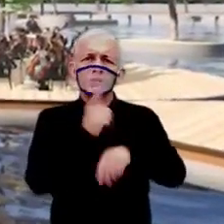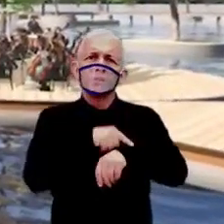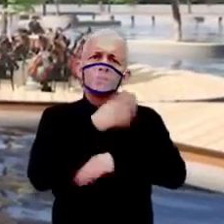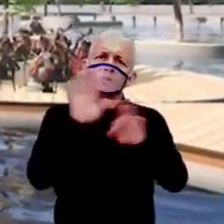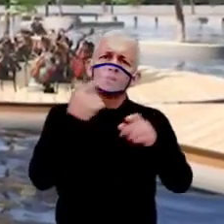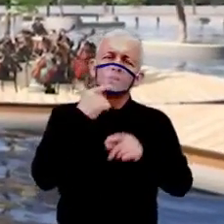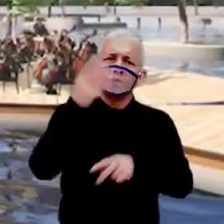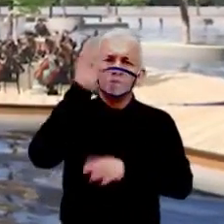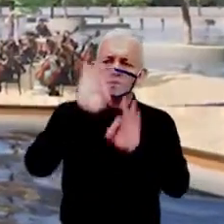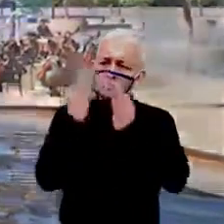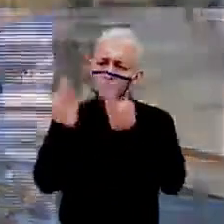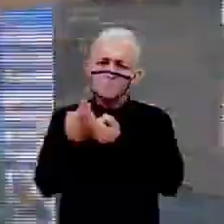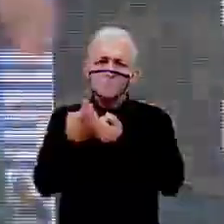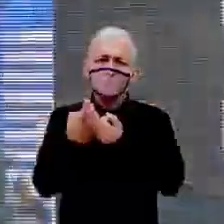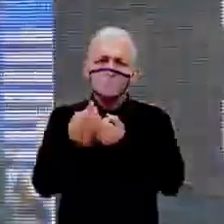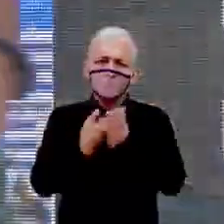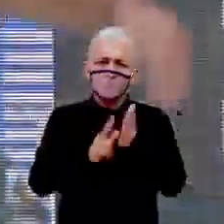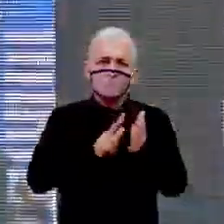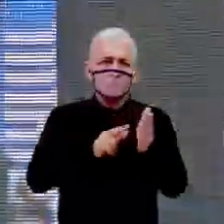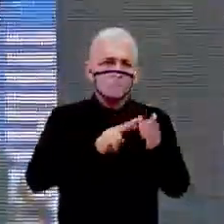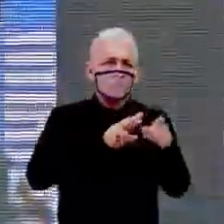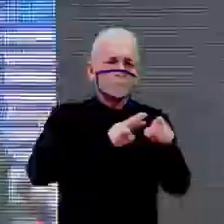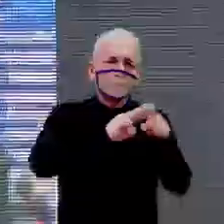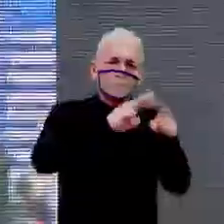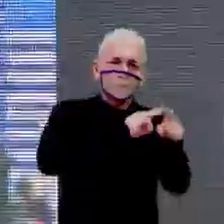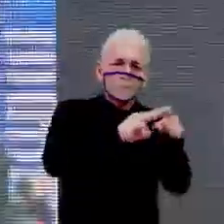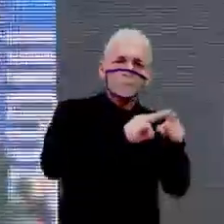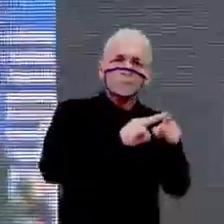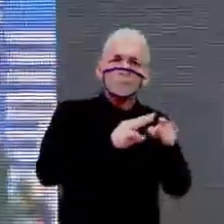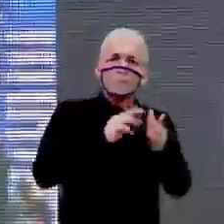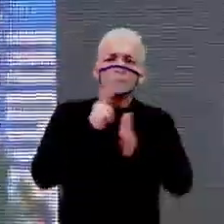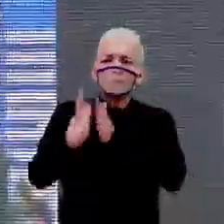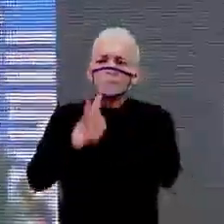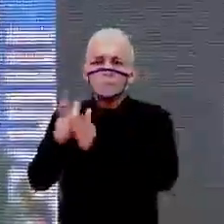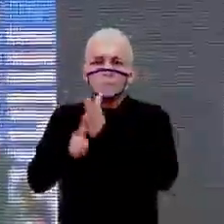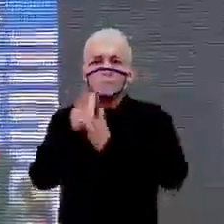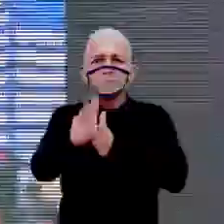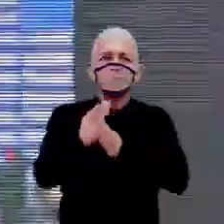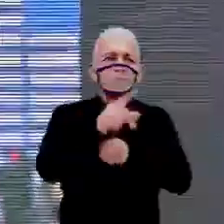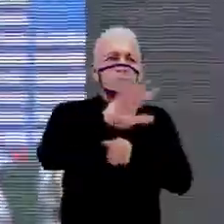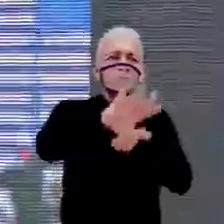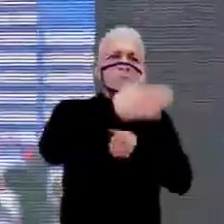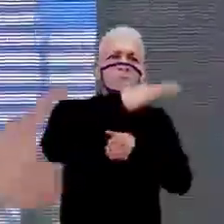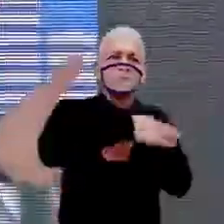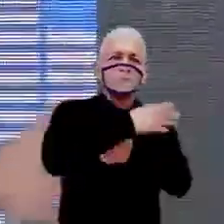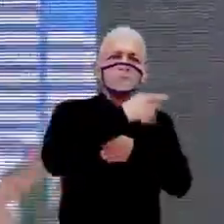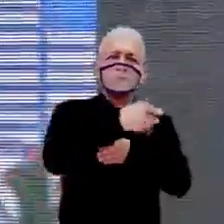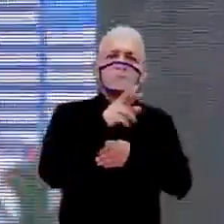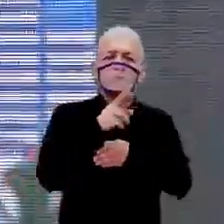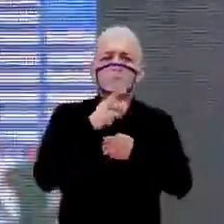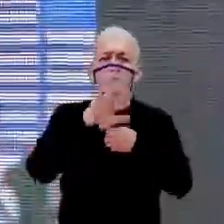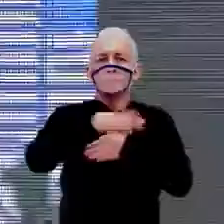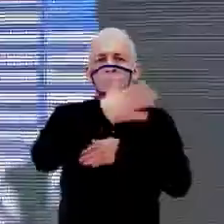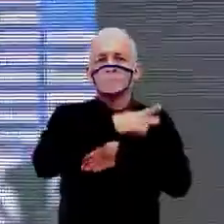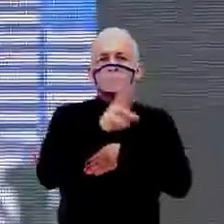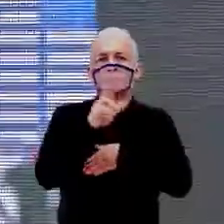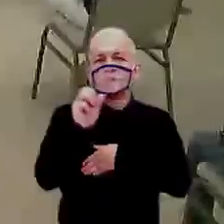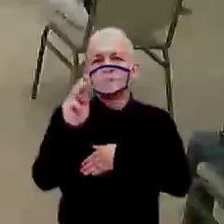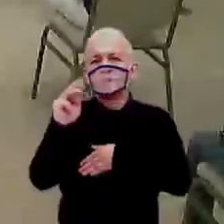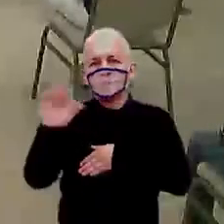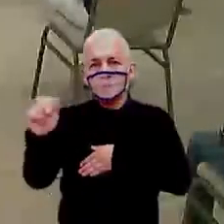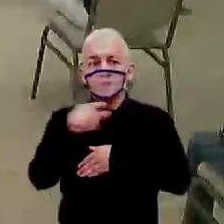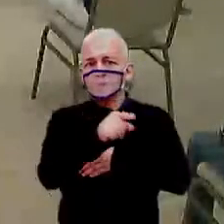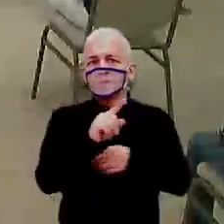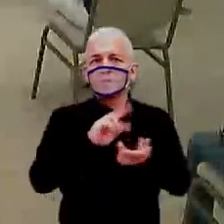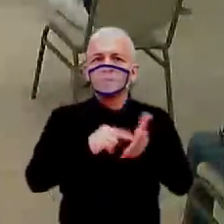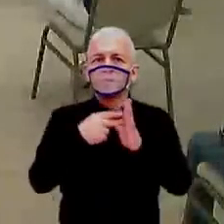llevo a los familiares, llego en Transmetro a Las Flores y de ahí me voy para la playa de Río Mar. Eso va a ser un